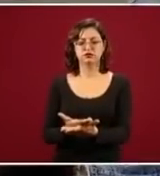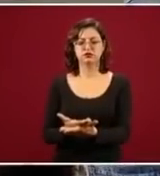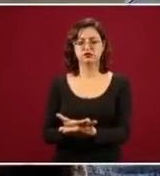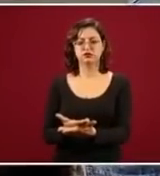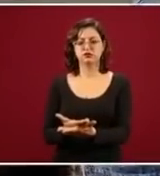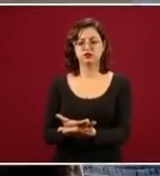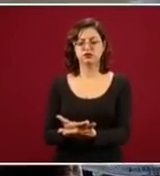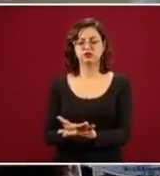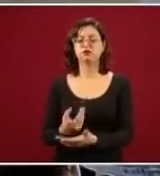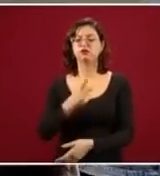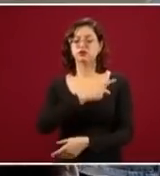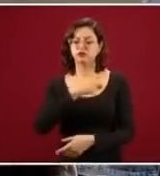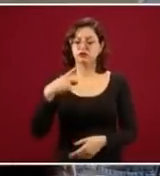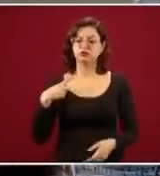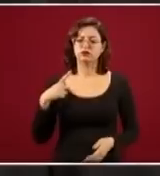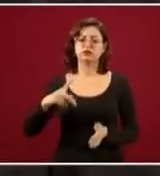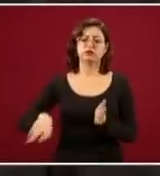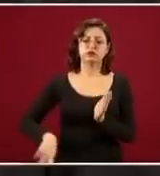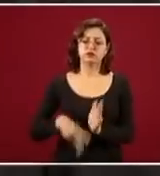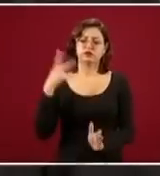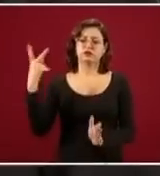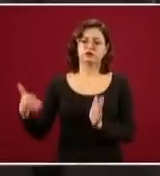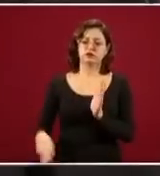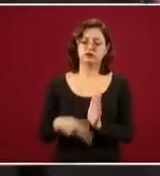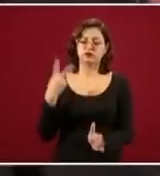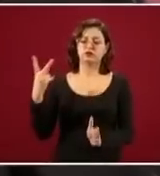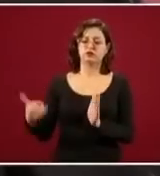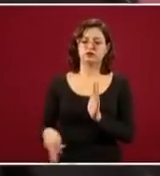pero tenemos que estar